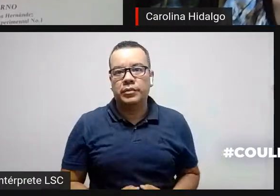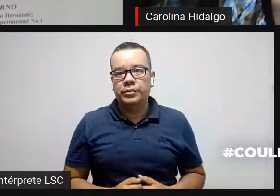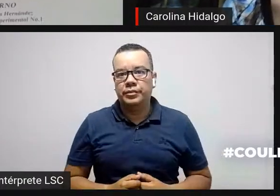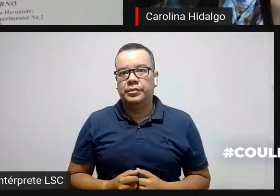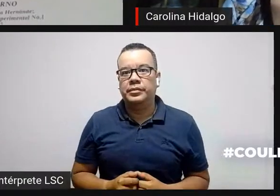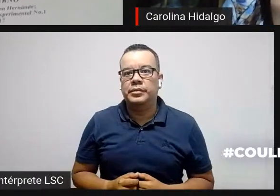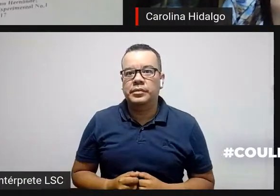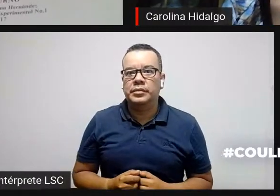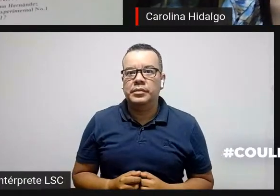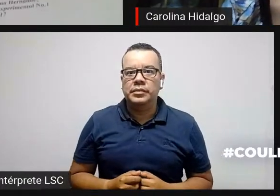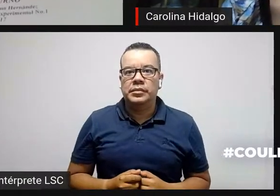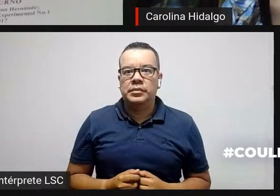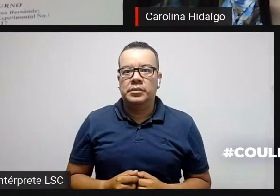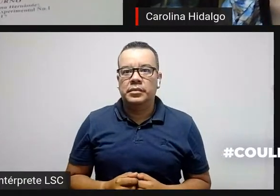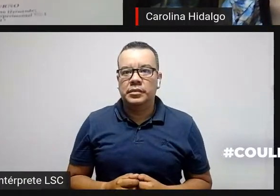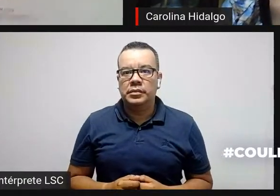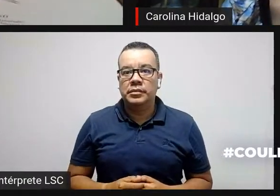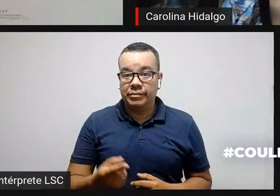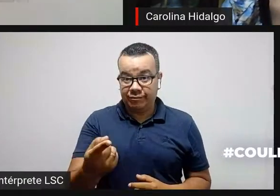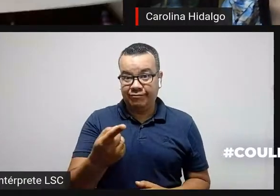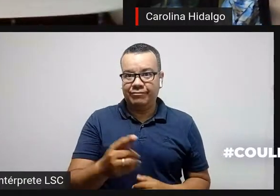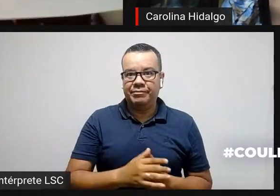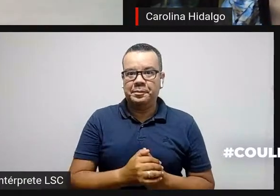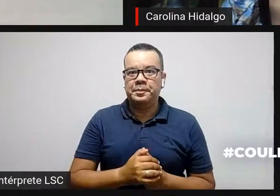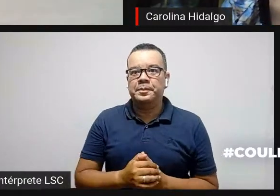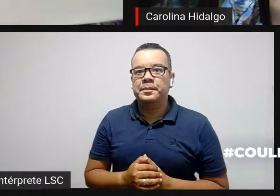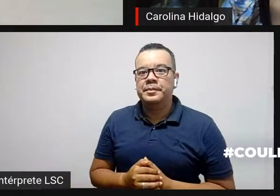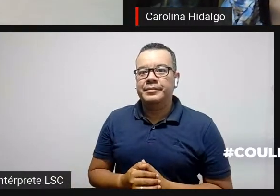Entonces, este dice así.